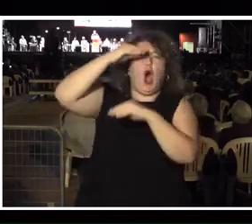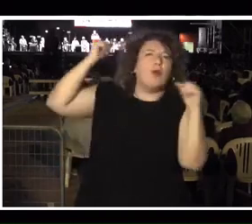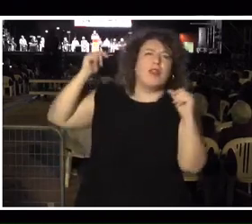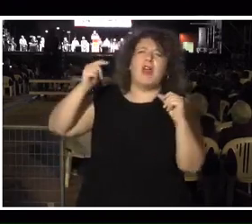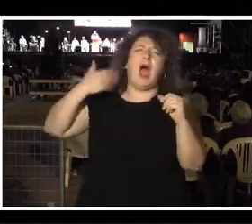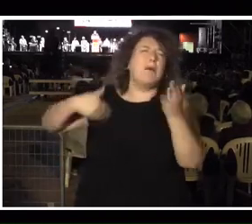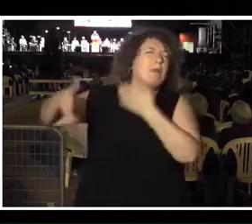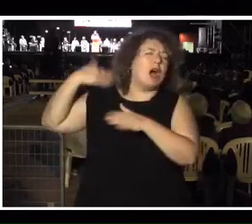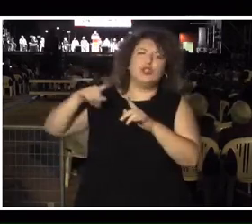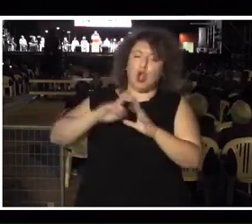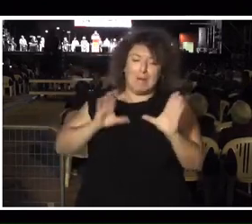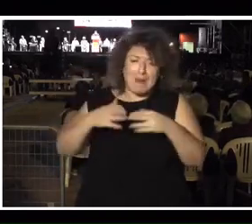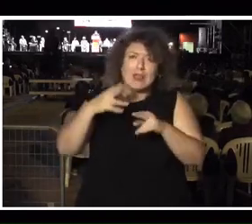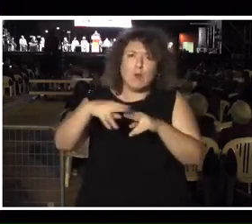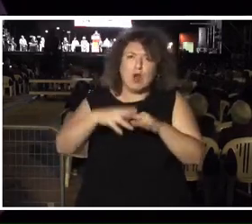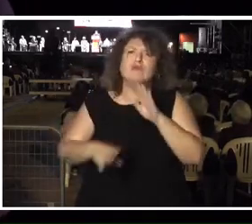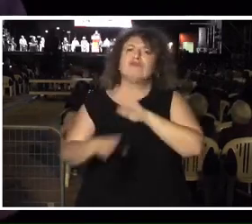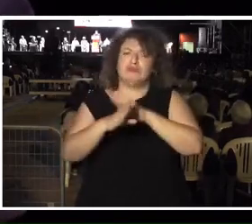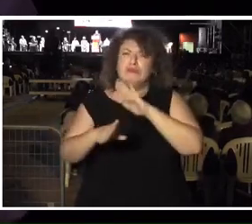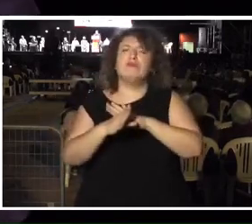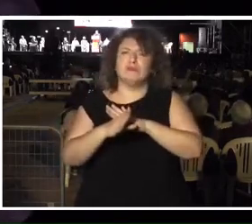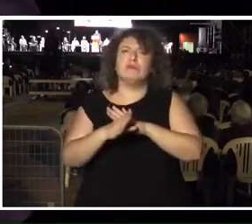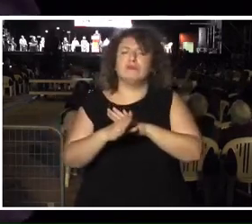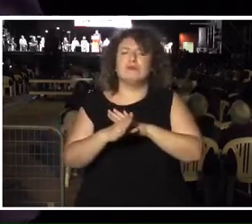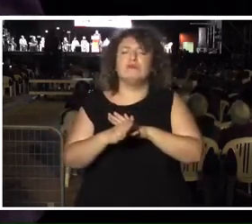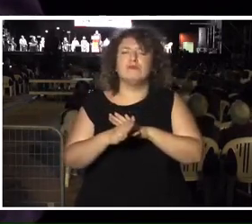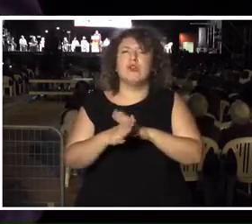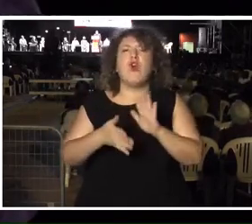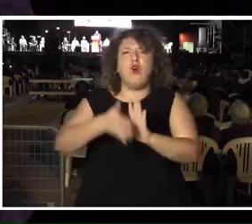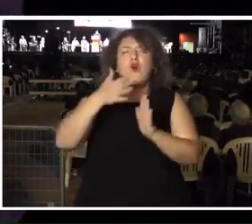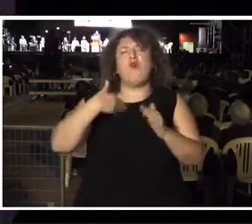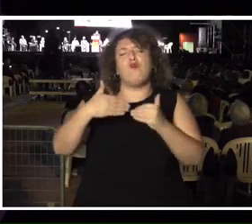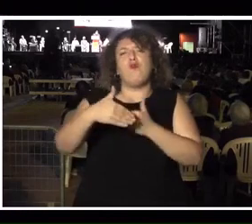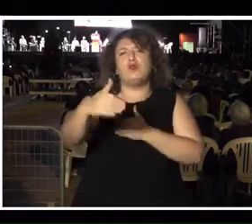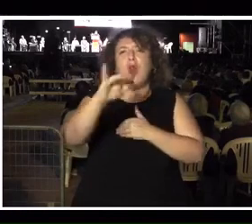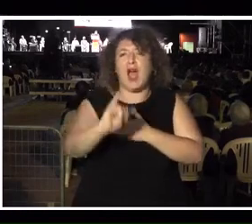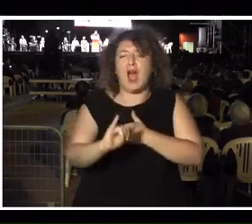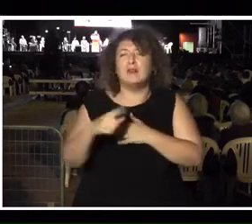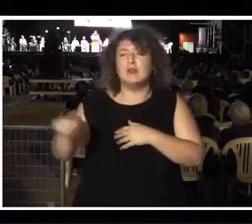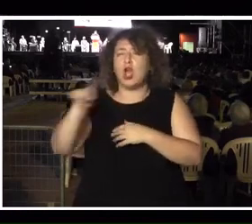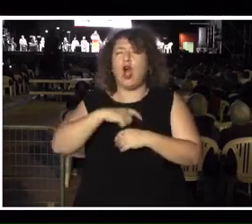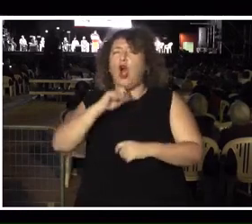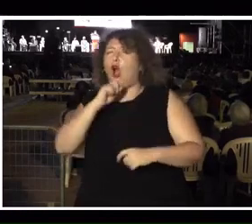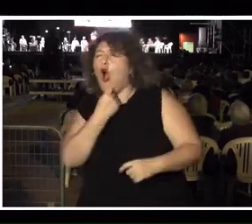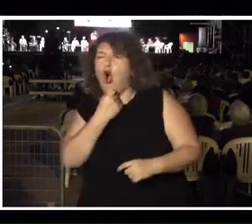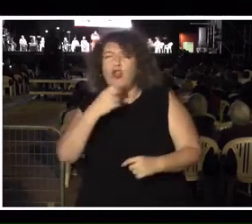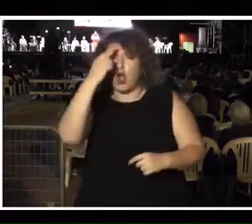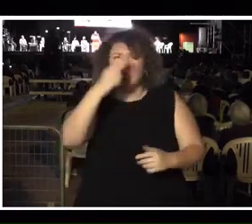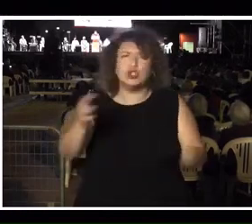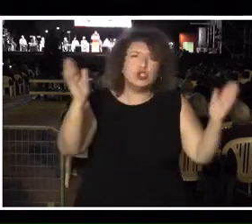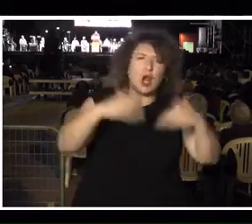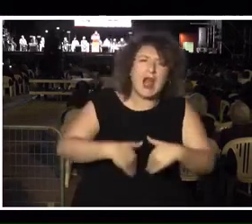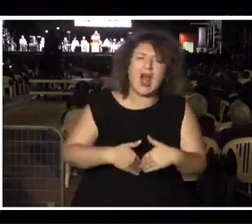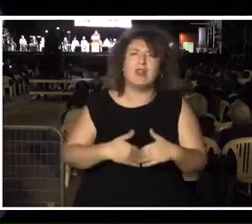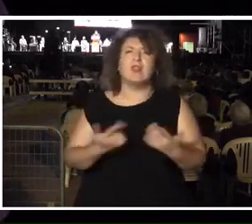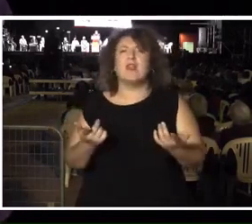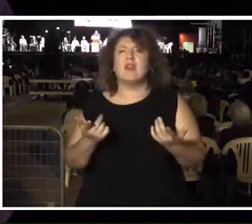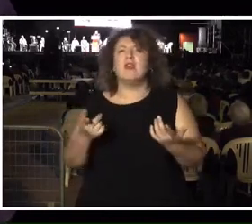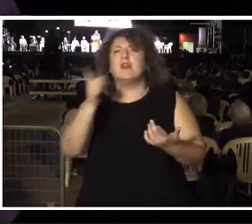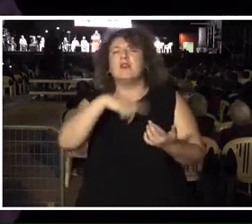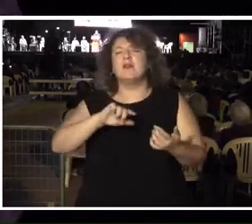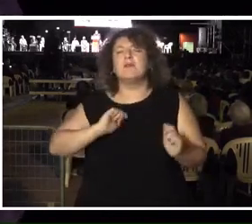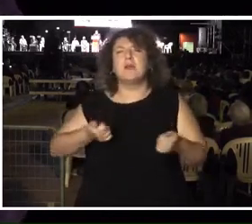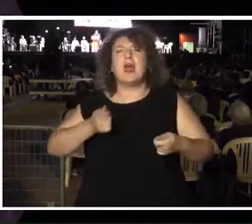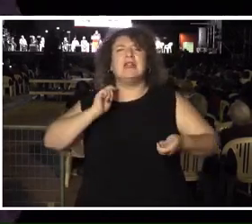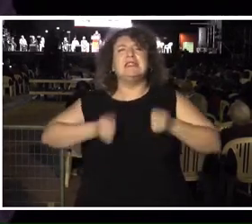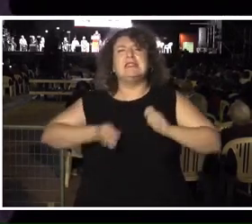un partido de futuro en mayúsculas. Y frente a los que enarbolan el odio y la intolerancia, frente a los que hacen resonar el eco de los